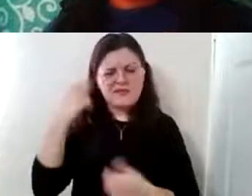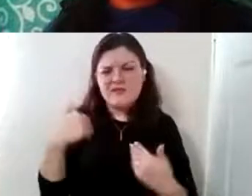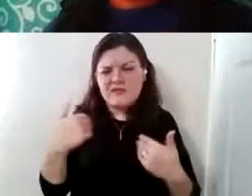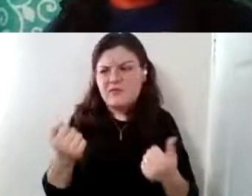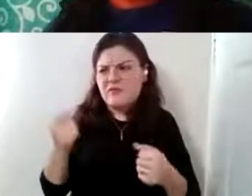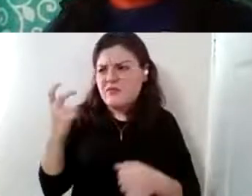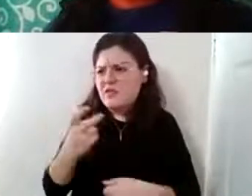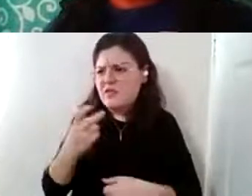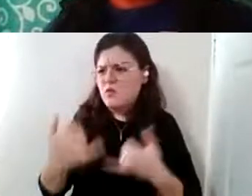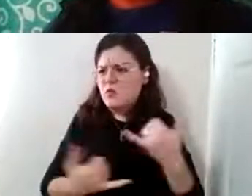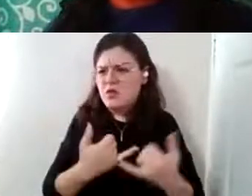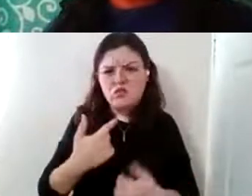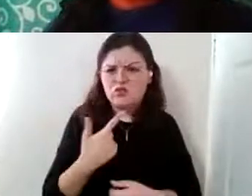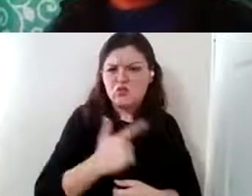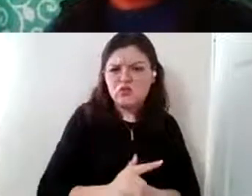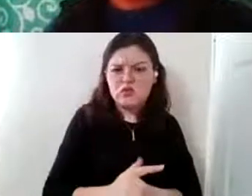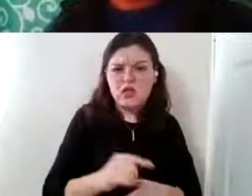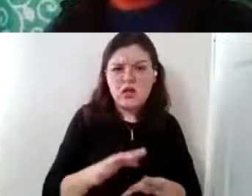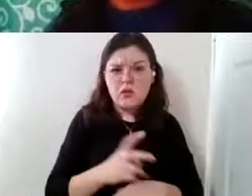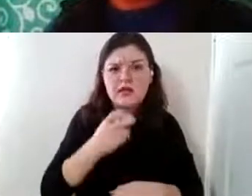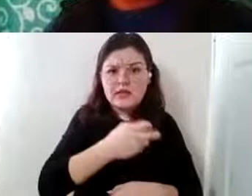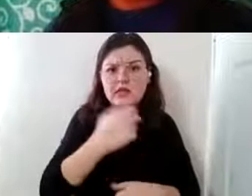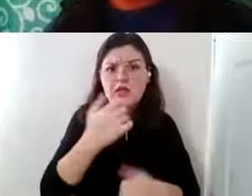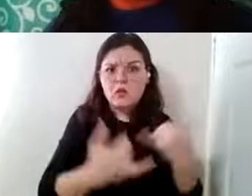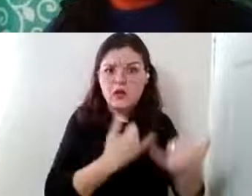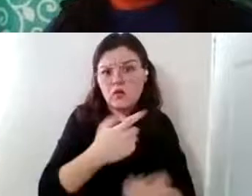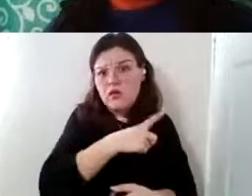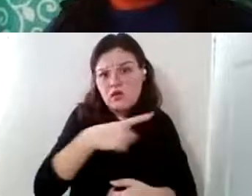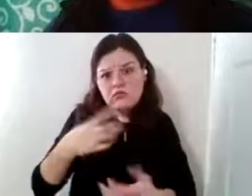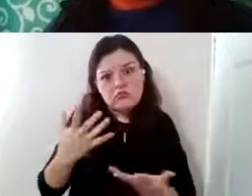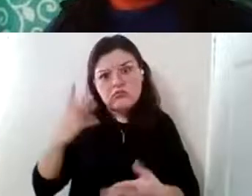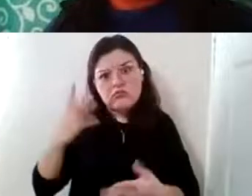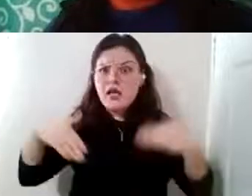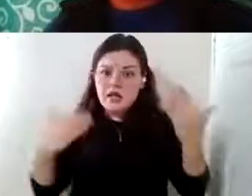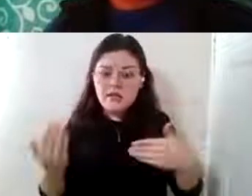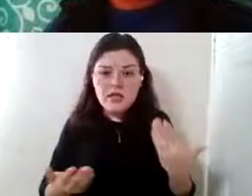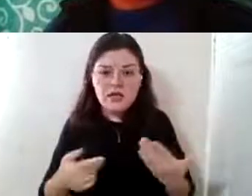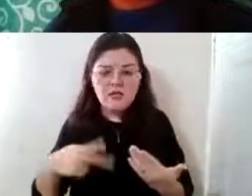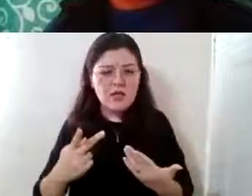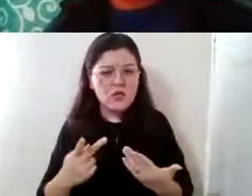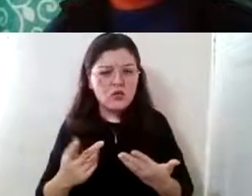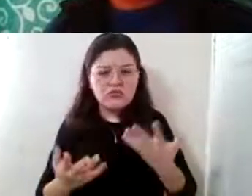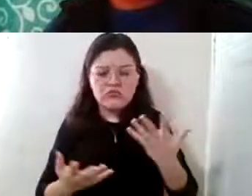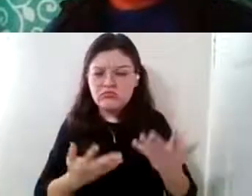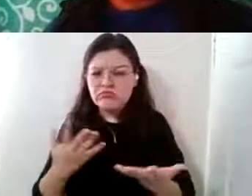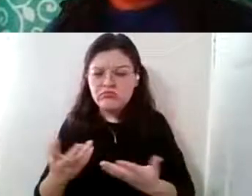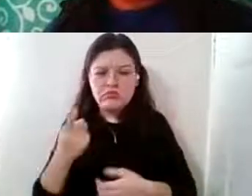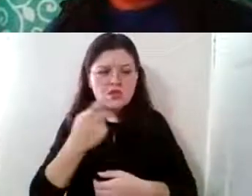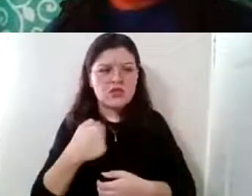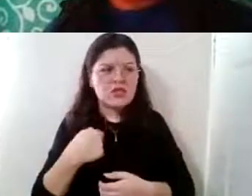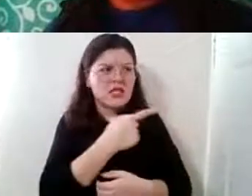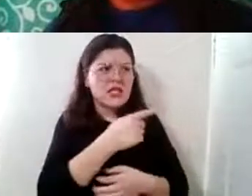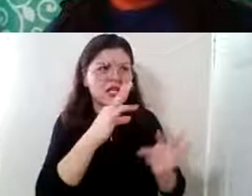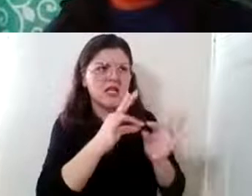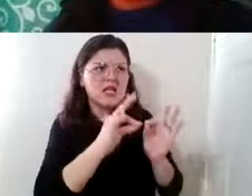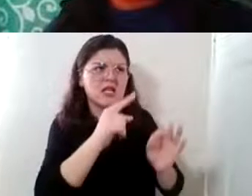gustaba, porque se supone que los juegos tienen que ser divertidos, pero no quería que el tío Anselmo se enojara por